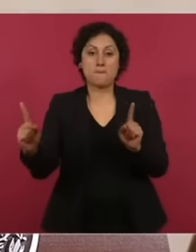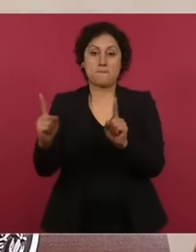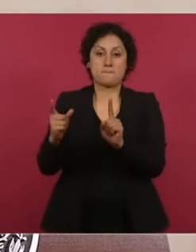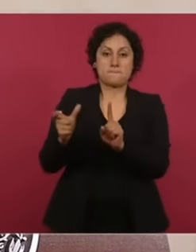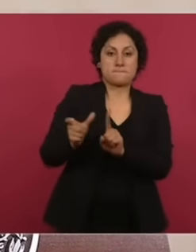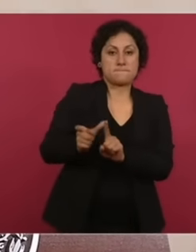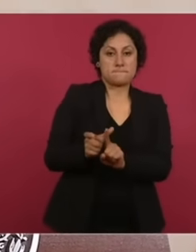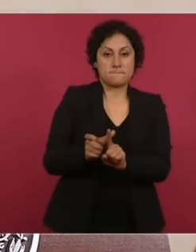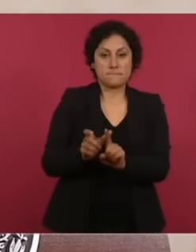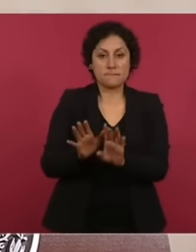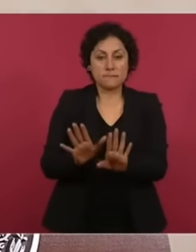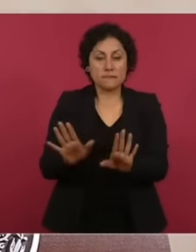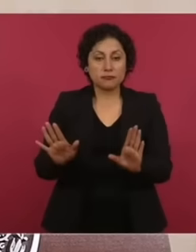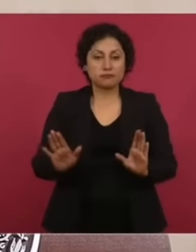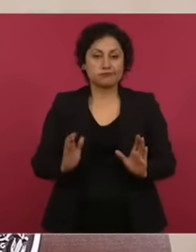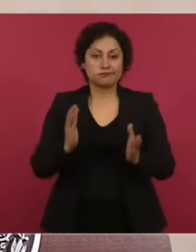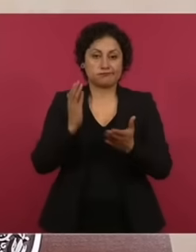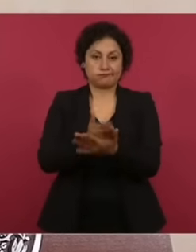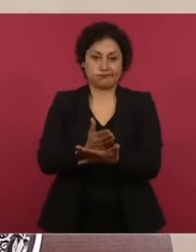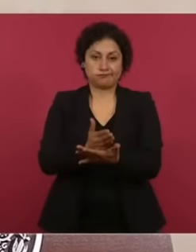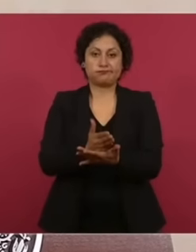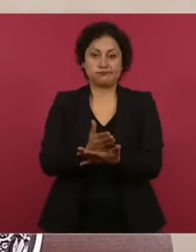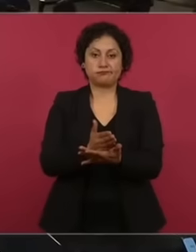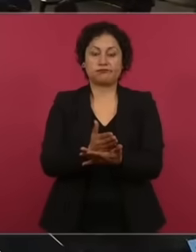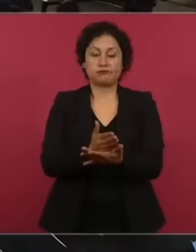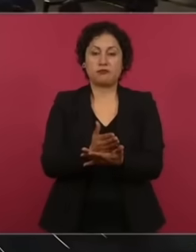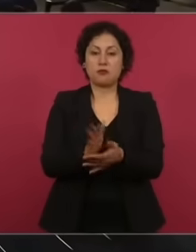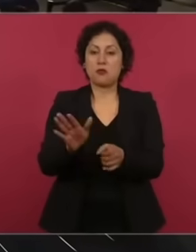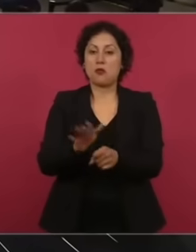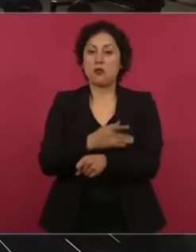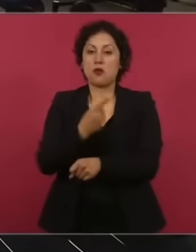porque querían, y todo esto lo digo porque